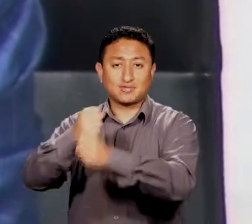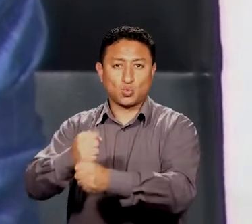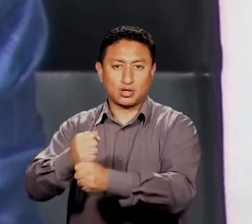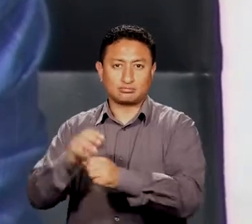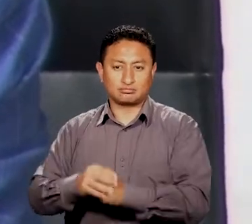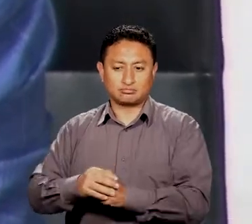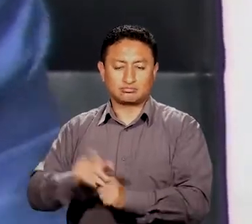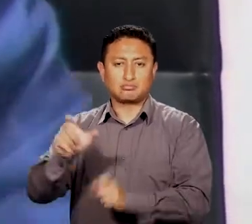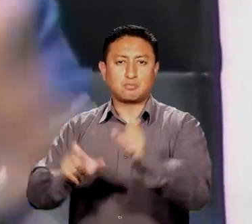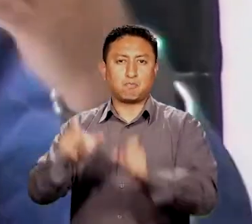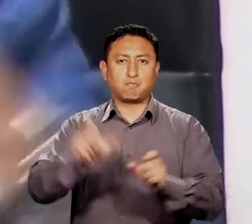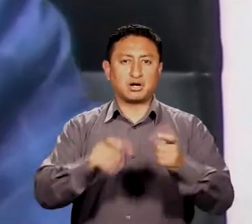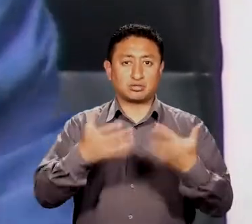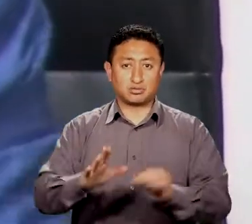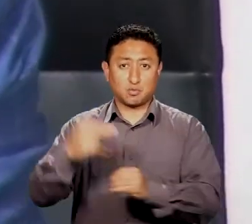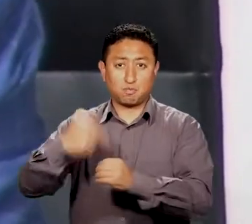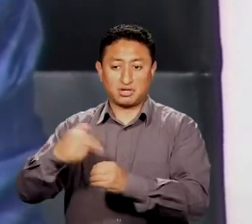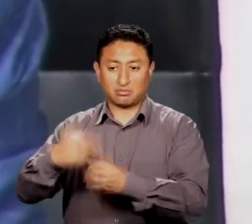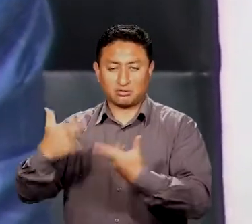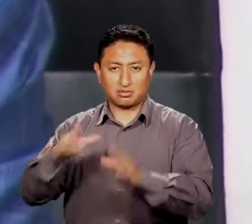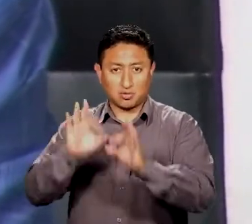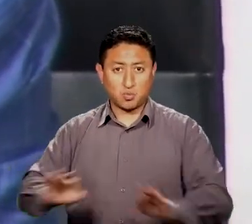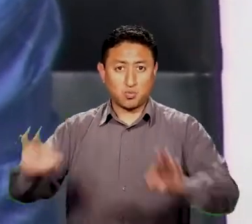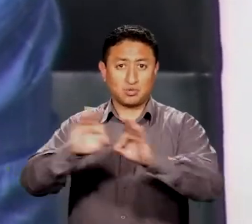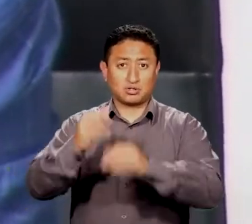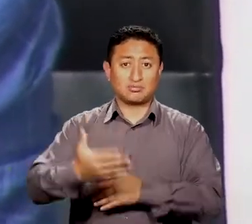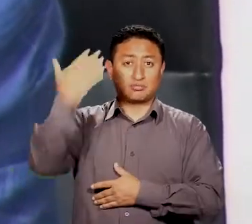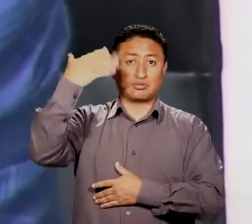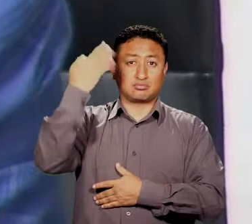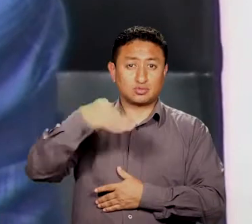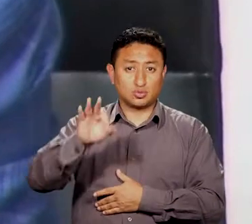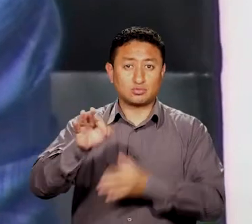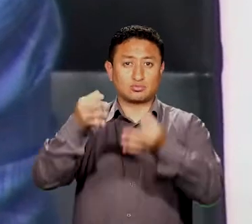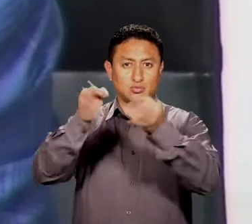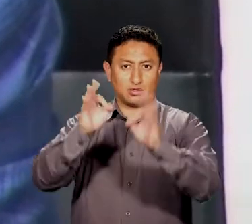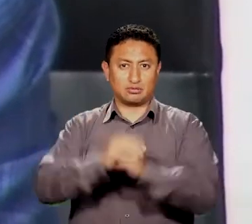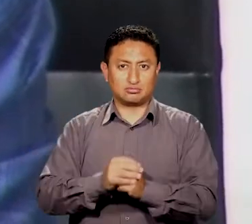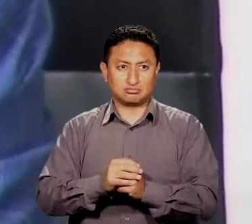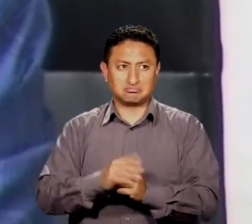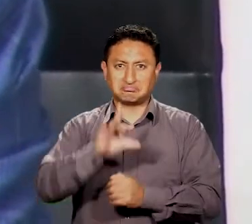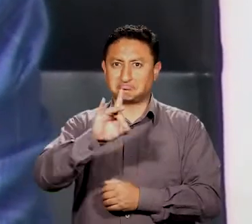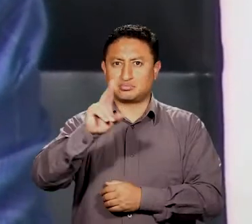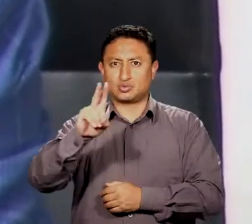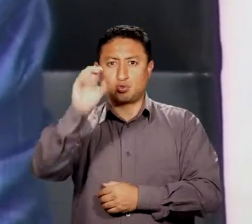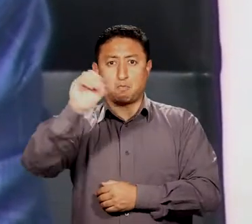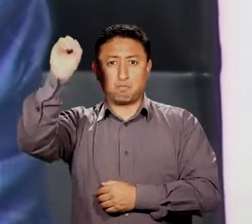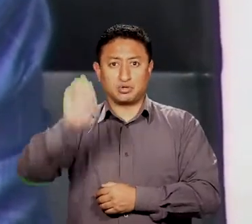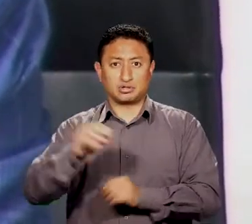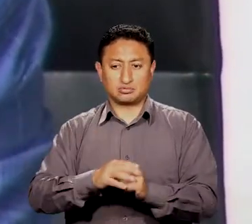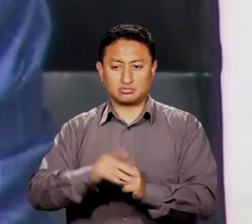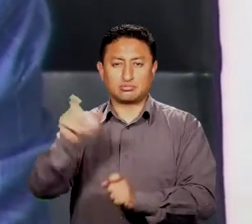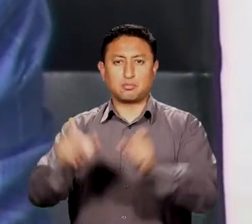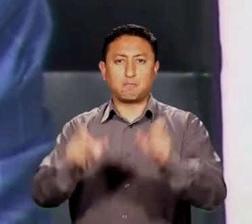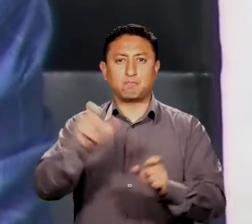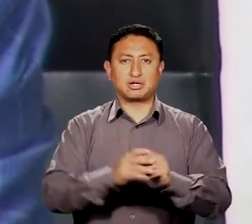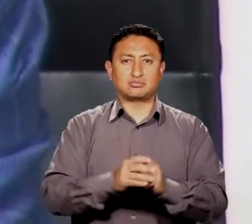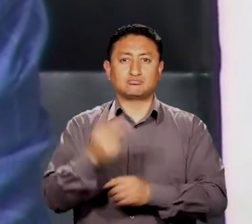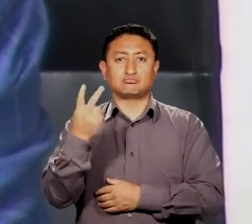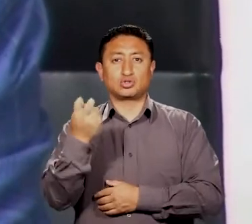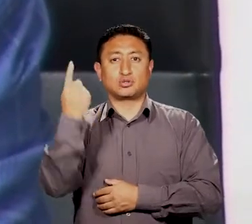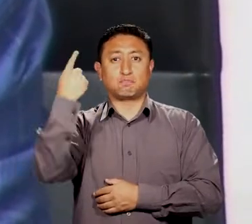seguridad, a que los ciudadanos que participaron de forma tan importante el pasado 19 de febrero, casi el 82% de los ciudadanos,